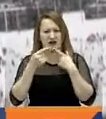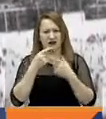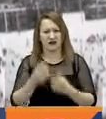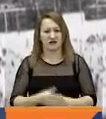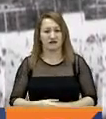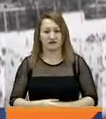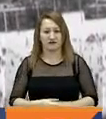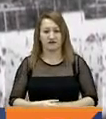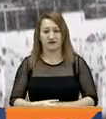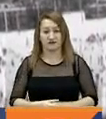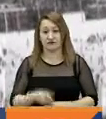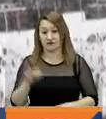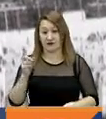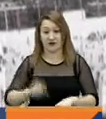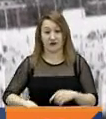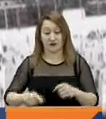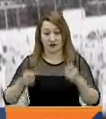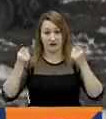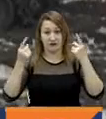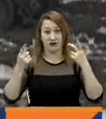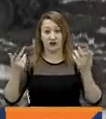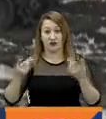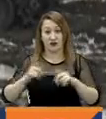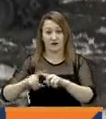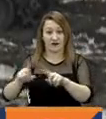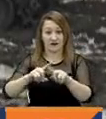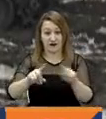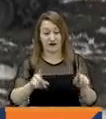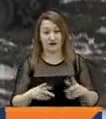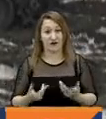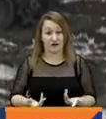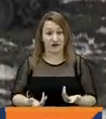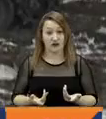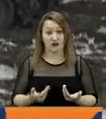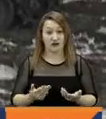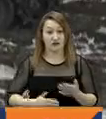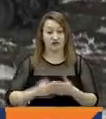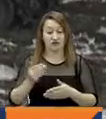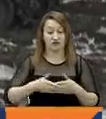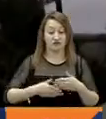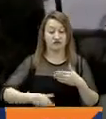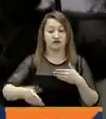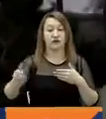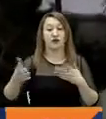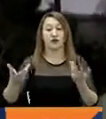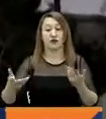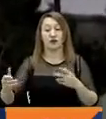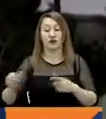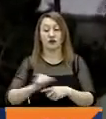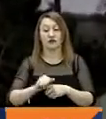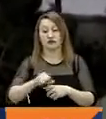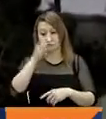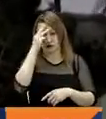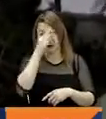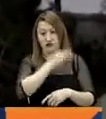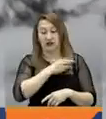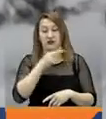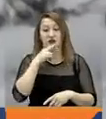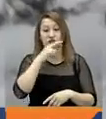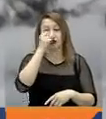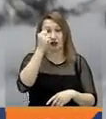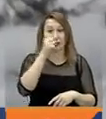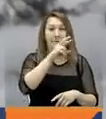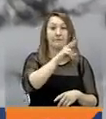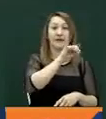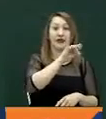puede haber entendimiento si se habla en frecuencias distintas. El inicio de la fase activa de ejercicios militares conjuntos de Rusia con